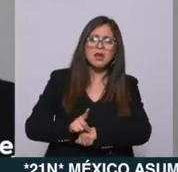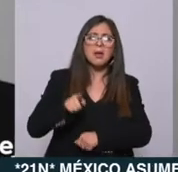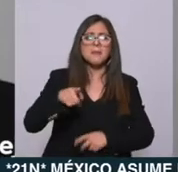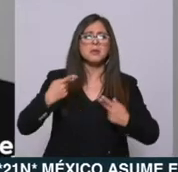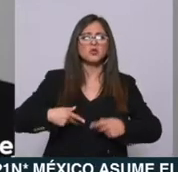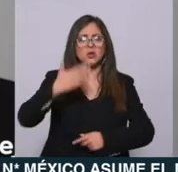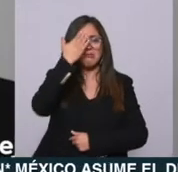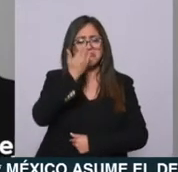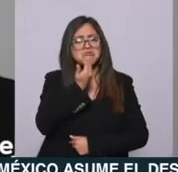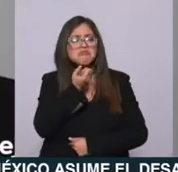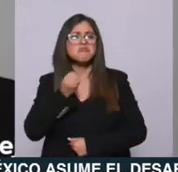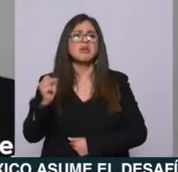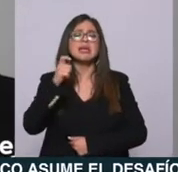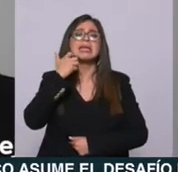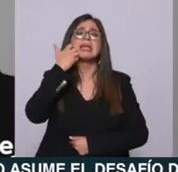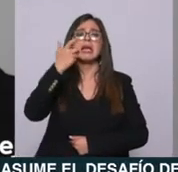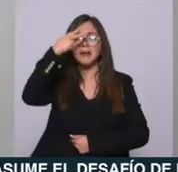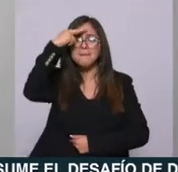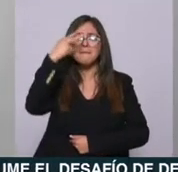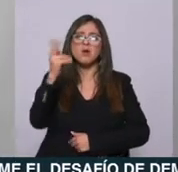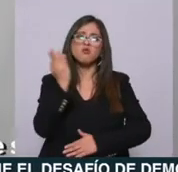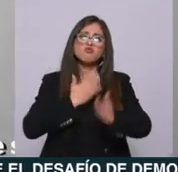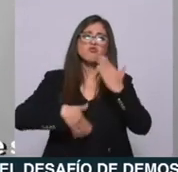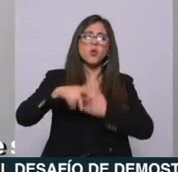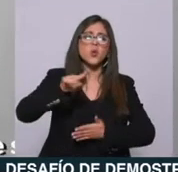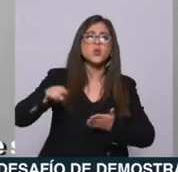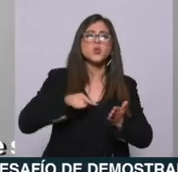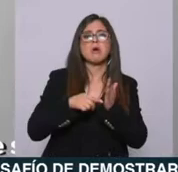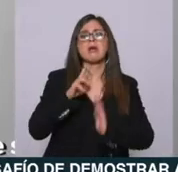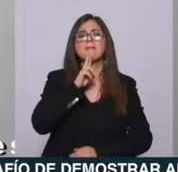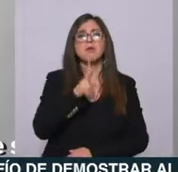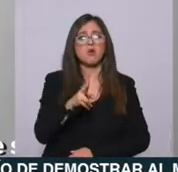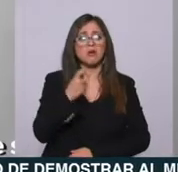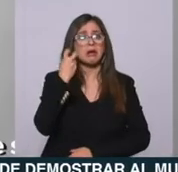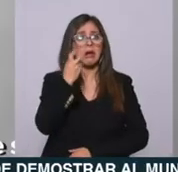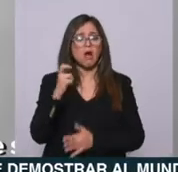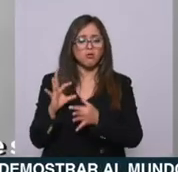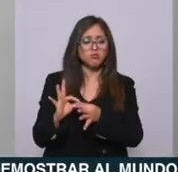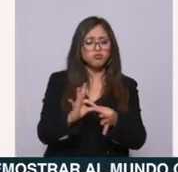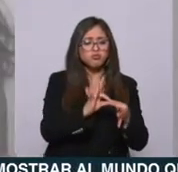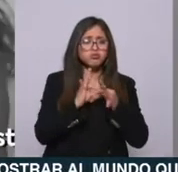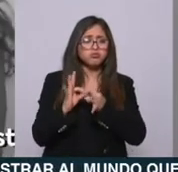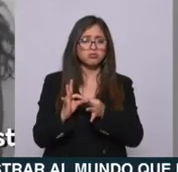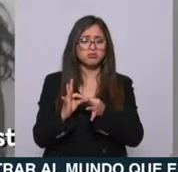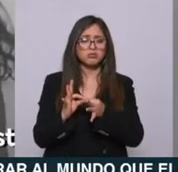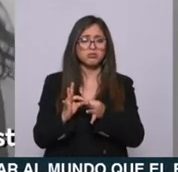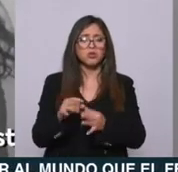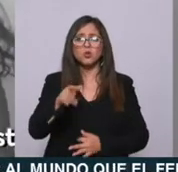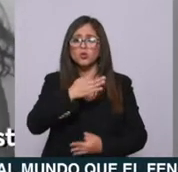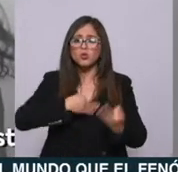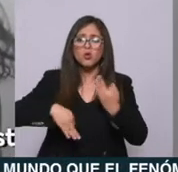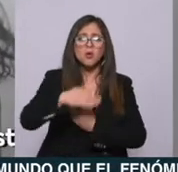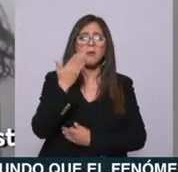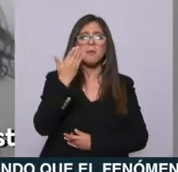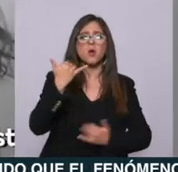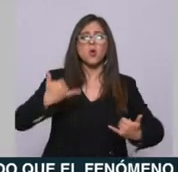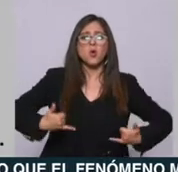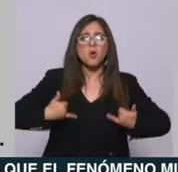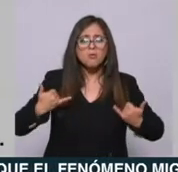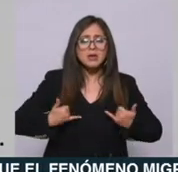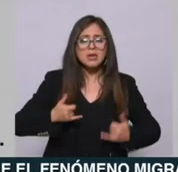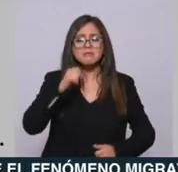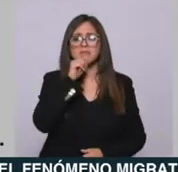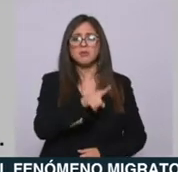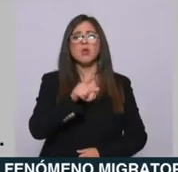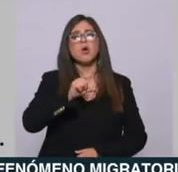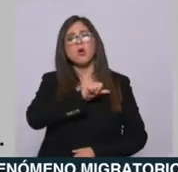talento y ganas de hacer de México un lugar mejor. Simplemente se esfuman, solo porque sí. Por todos los jóvenes que han sufrido esto, por